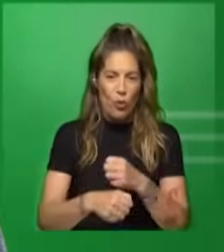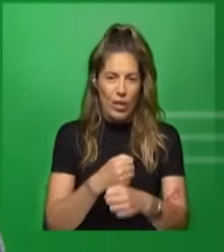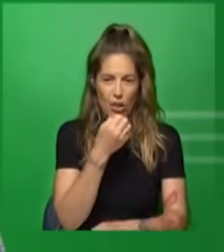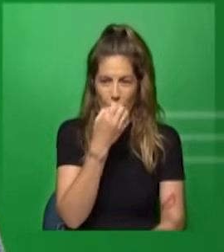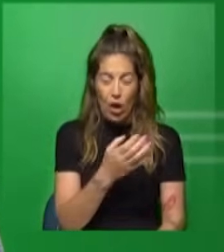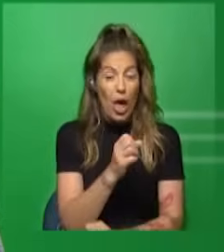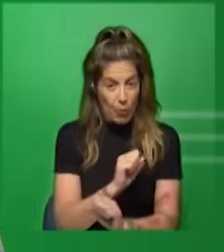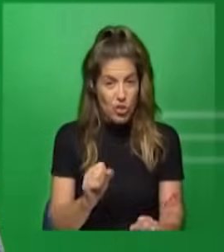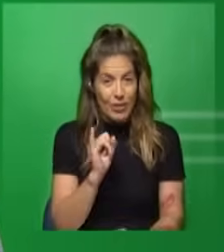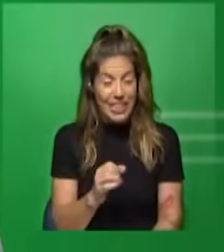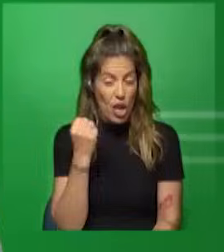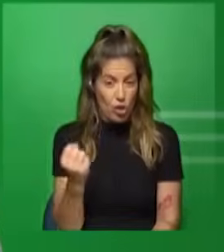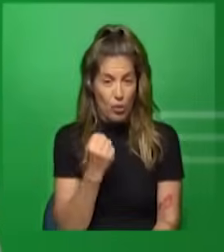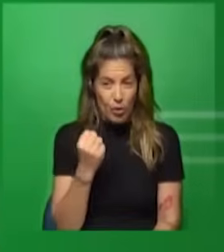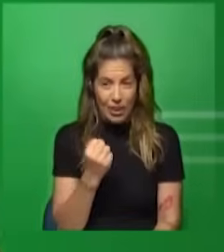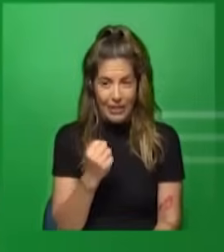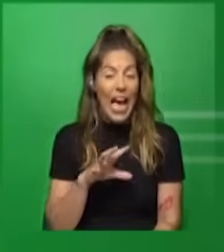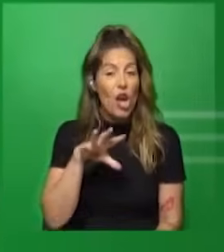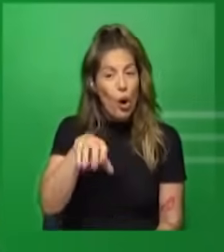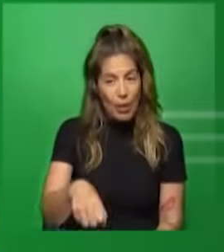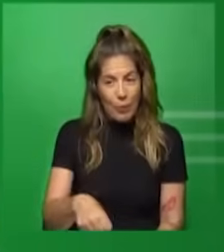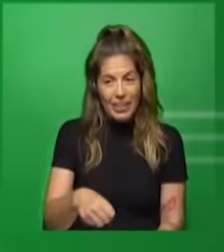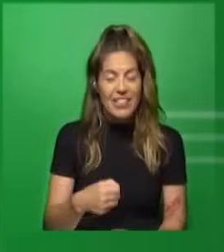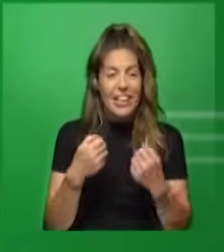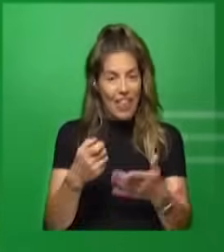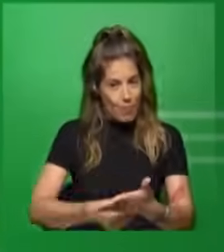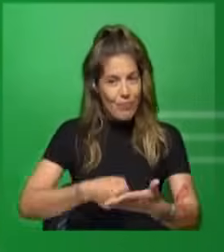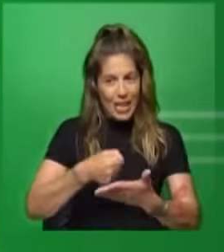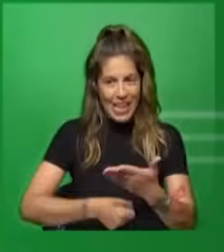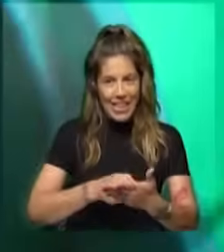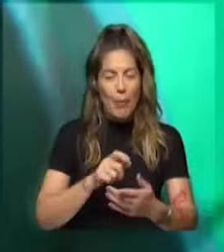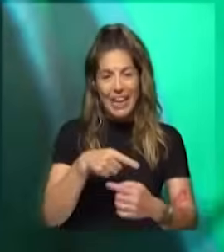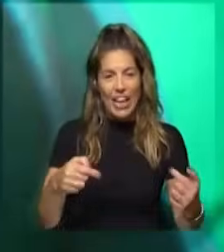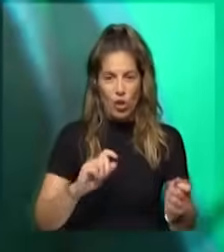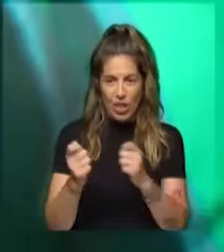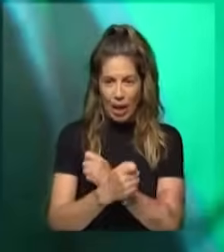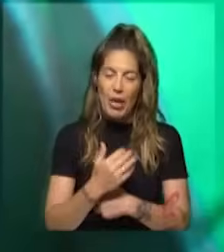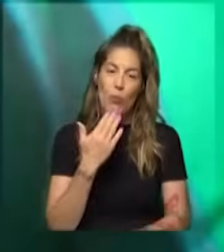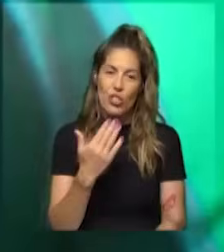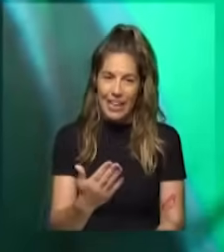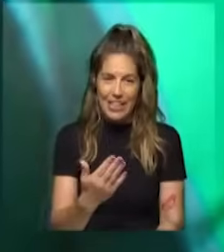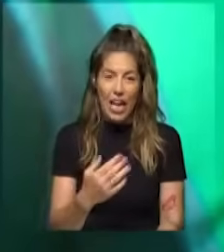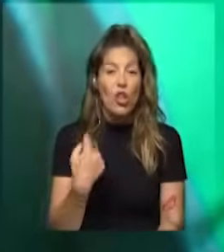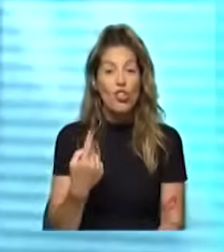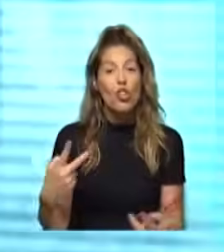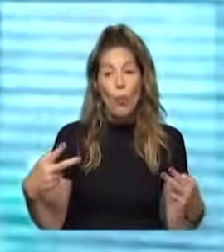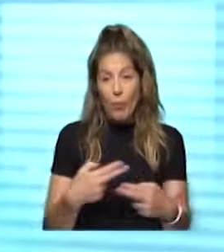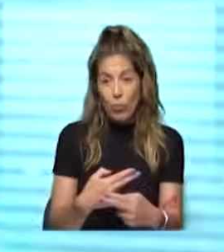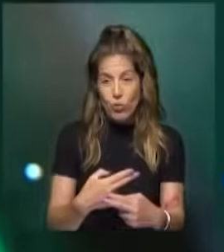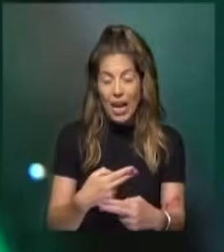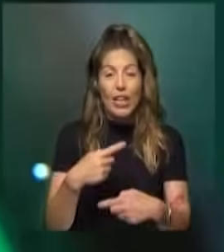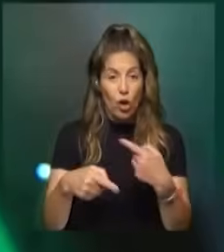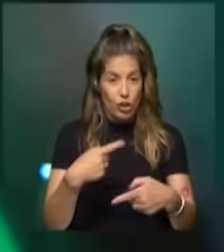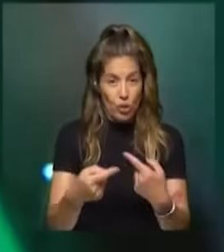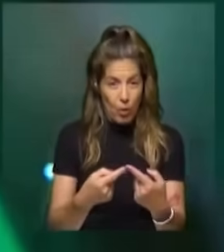Es posible, eso es lo importante, hay que comprometerse y dar pelea para que las cosas cambien. Gracias, Álvaro Padrón. Nosotros nos vamos a una pausa y